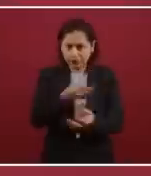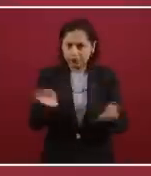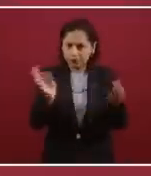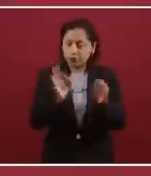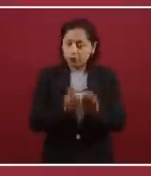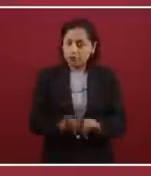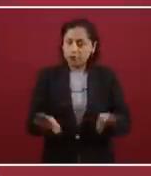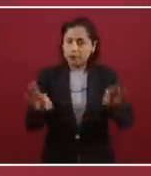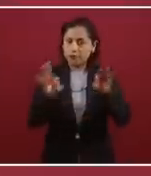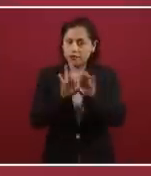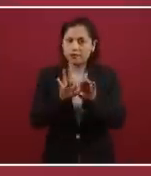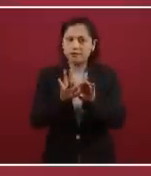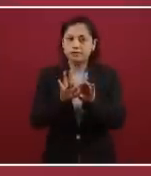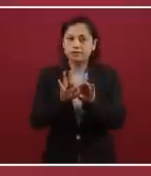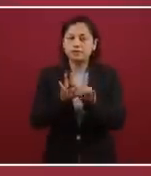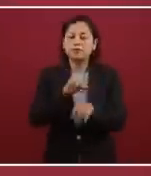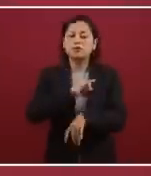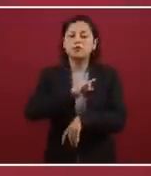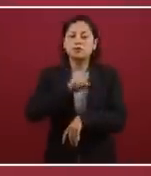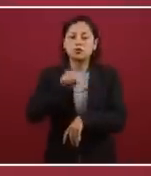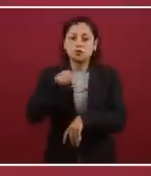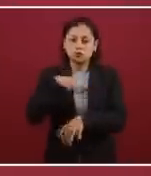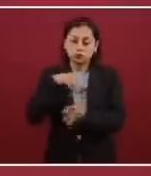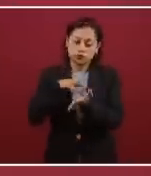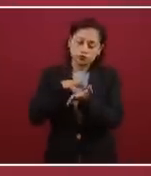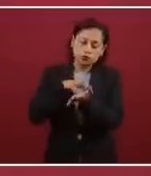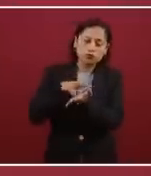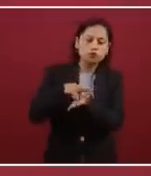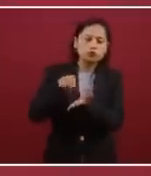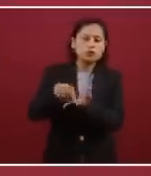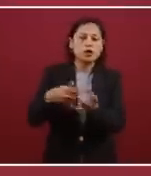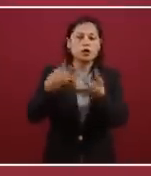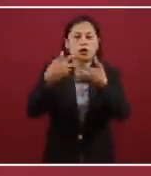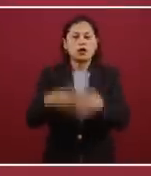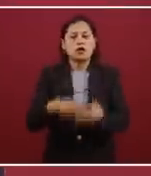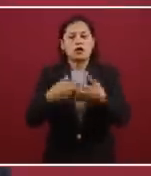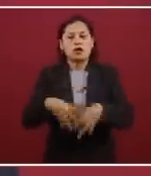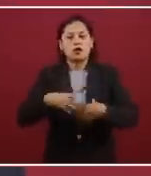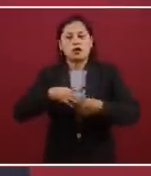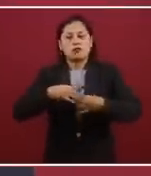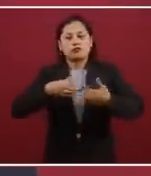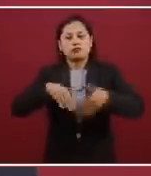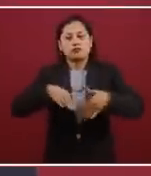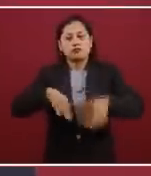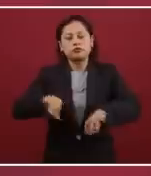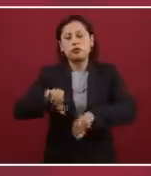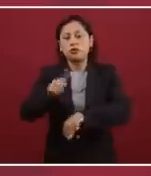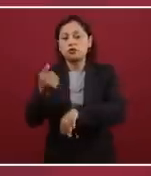vamos a apoyar a la industria textil, como a la industria del calzado.